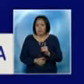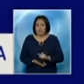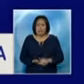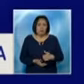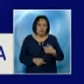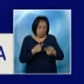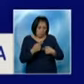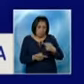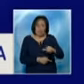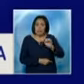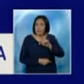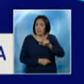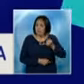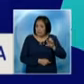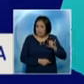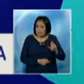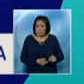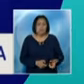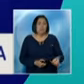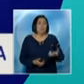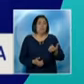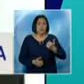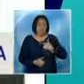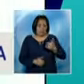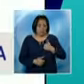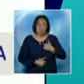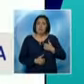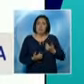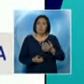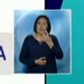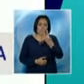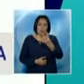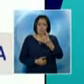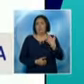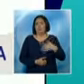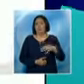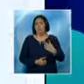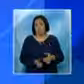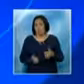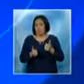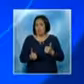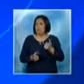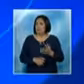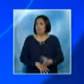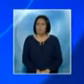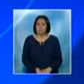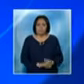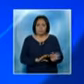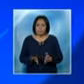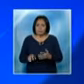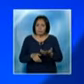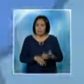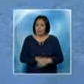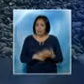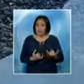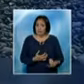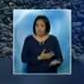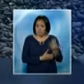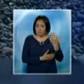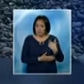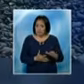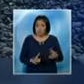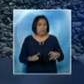Alexis Tapia, quien destaca que el ejército perdió a 4 de sus mejores miembros. Bien, pero por otro lado, esta mañana se